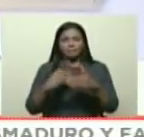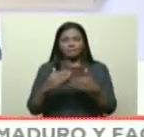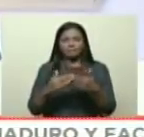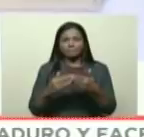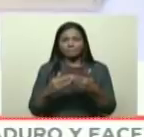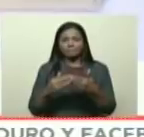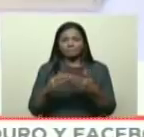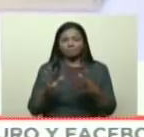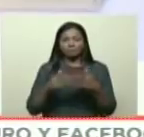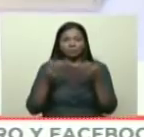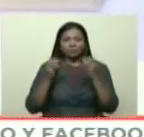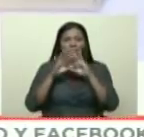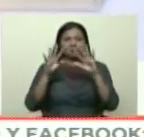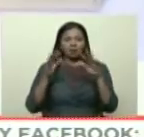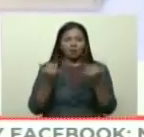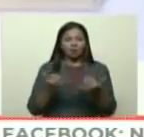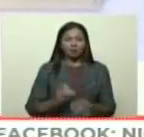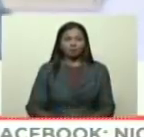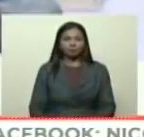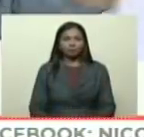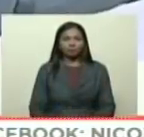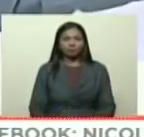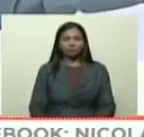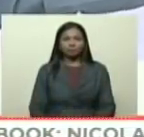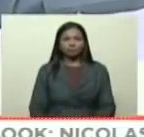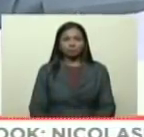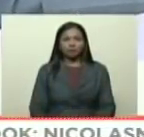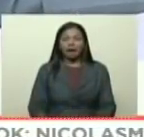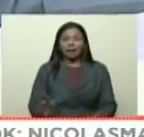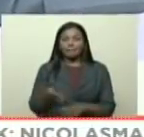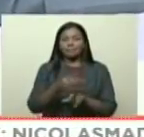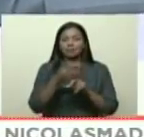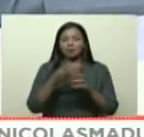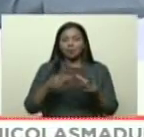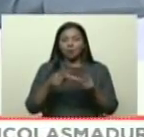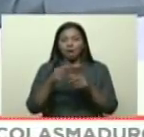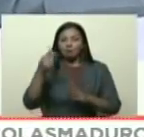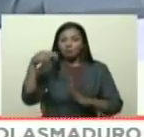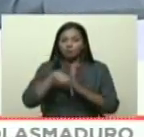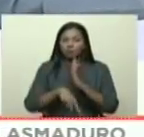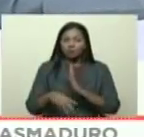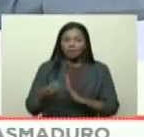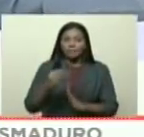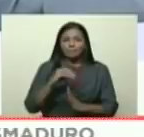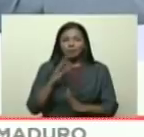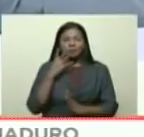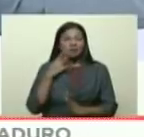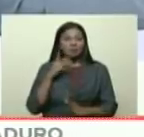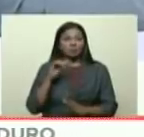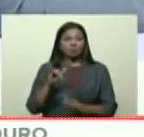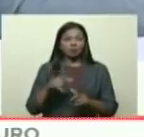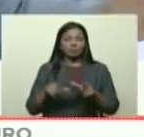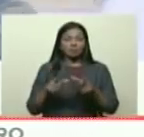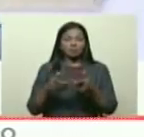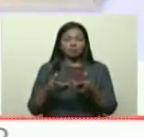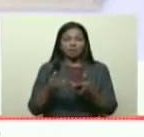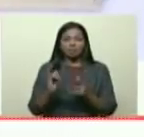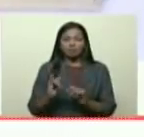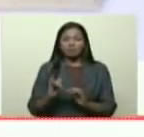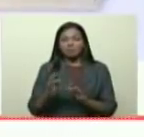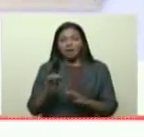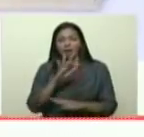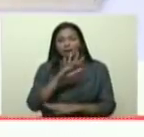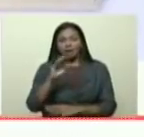Refrescarnos permanentemente. Venir desde la raíz más profunda de resistencia y lucha en la historia. 500